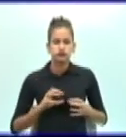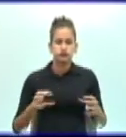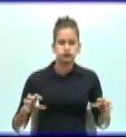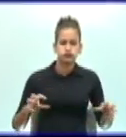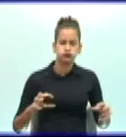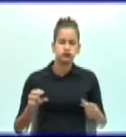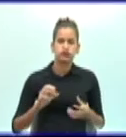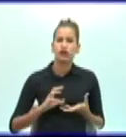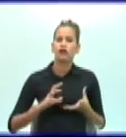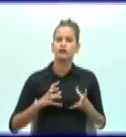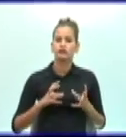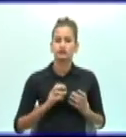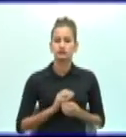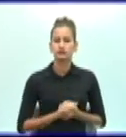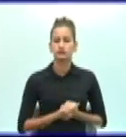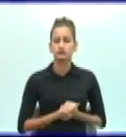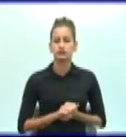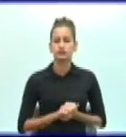figuras.